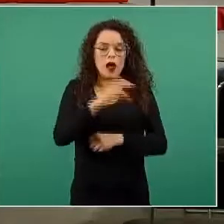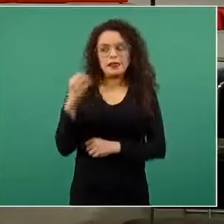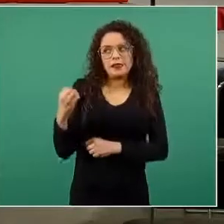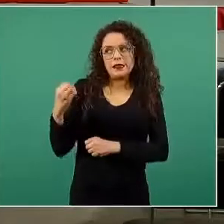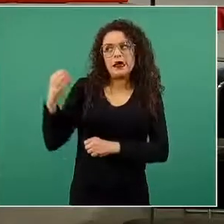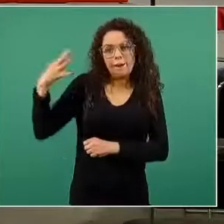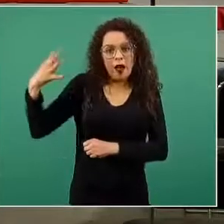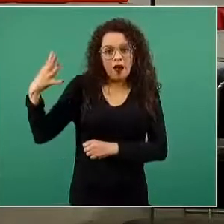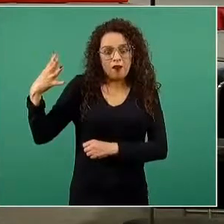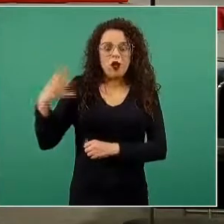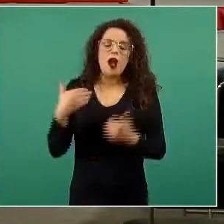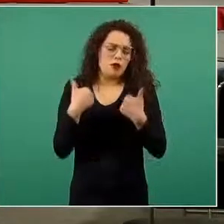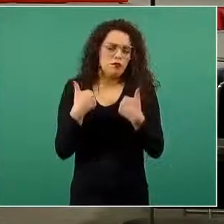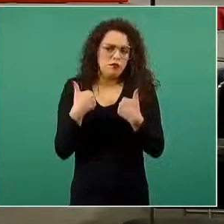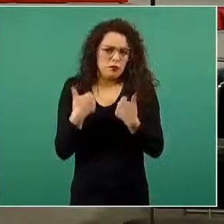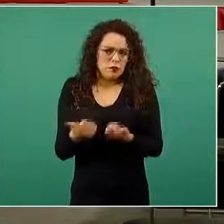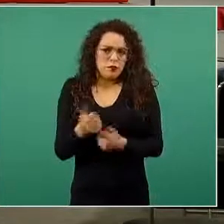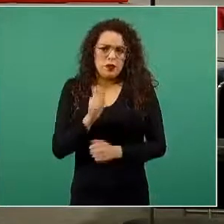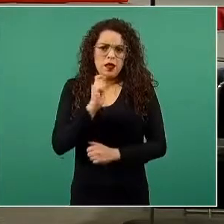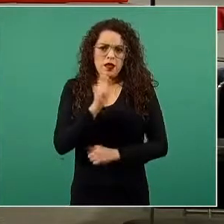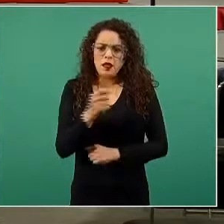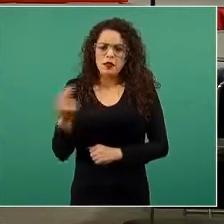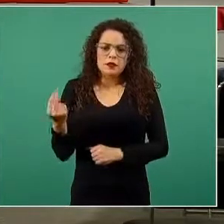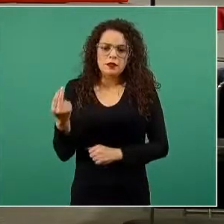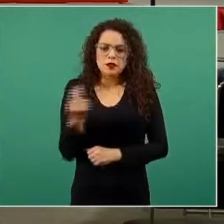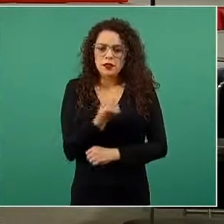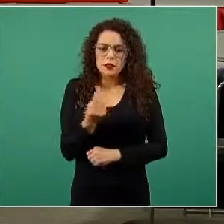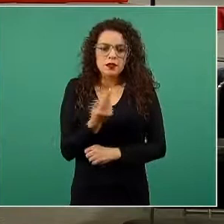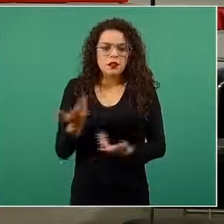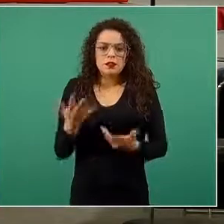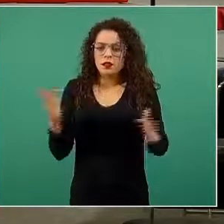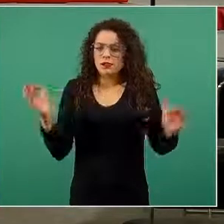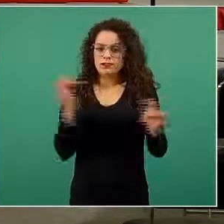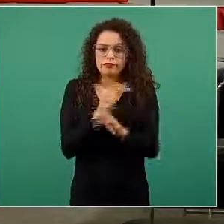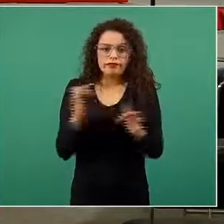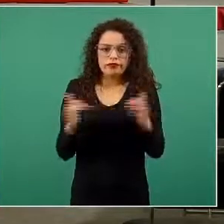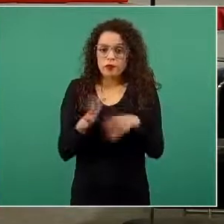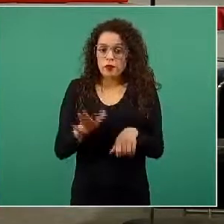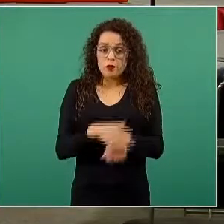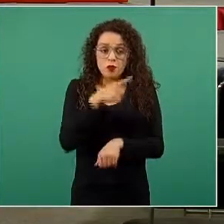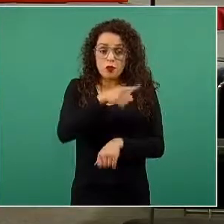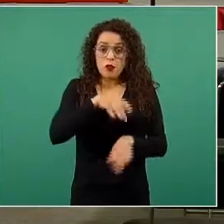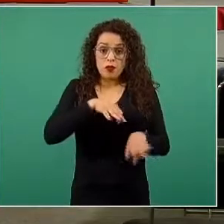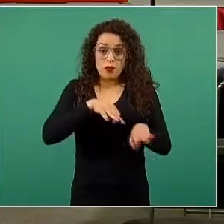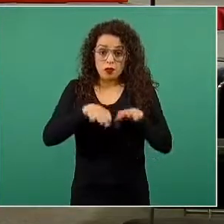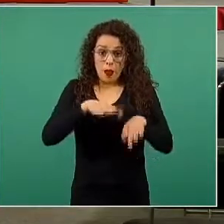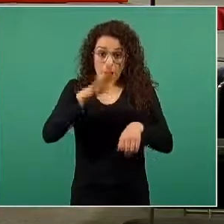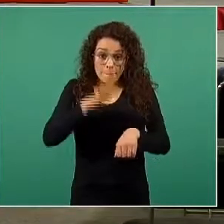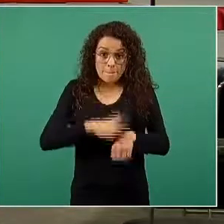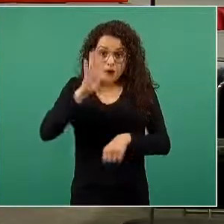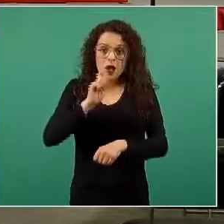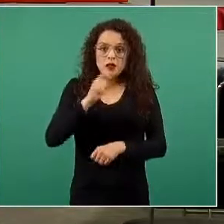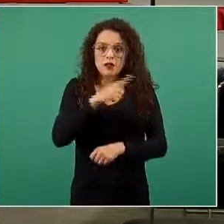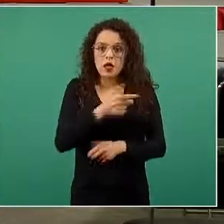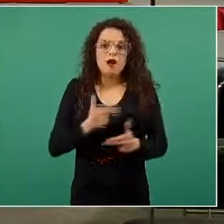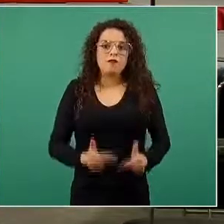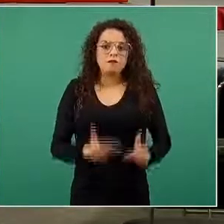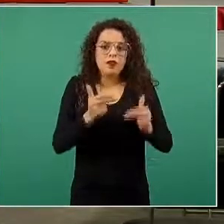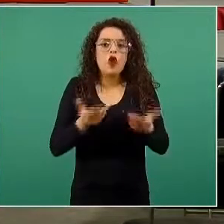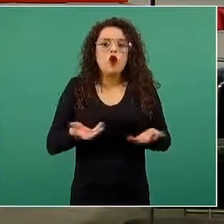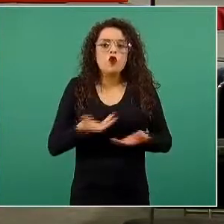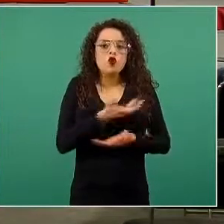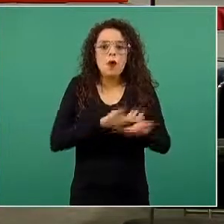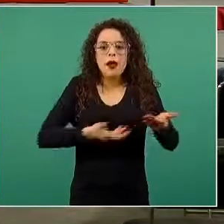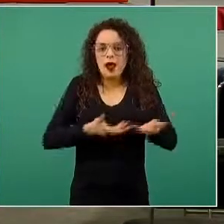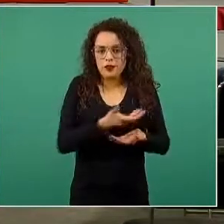también el tema de la movilidad. Oaxaca, una de las principales actividades económicas es el comercio, entonces tenemos esta